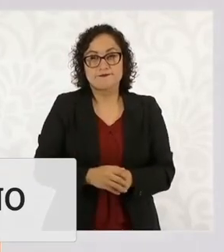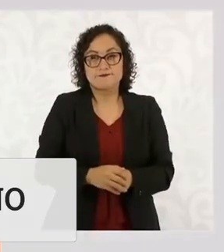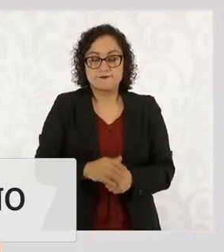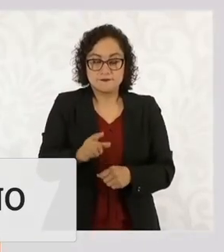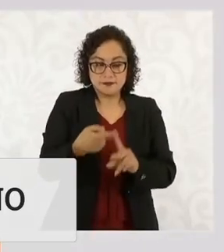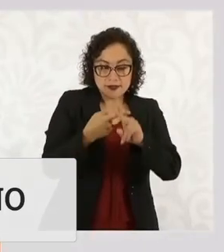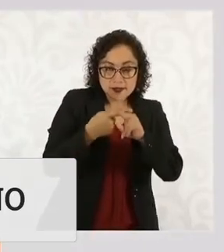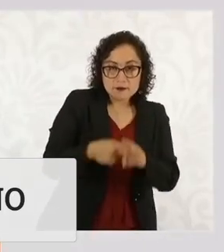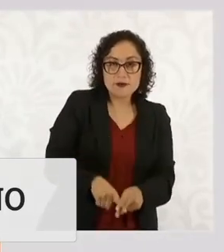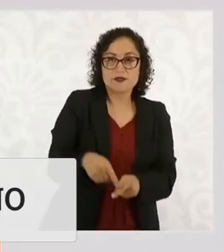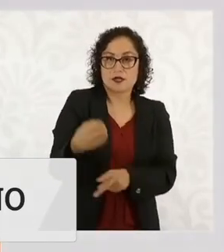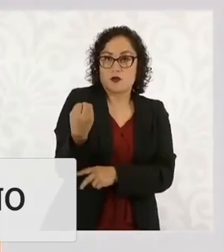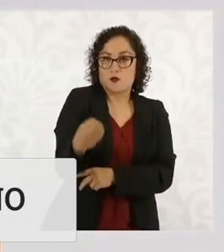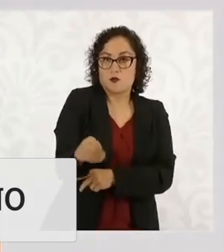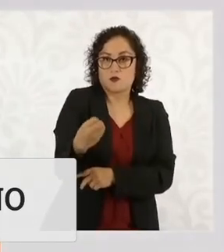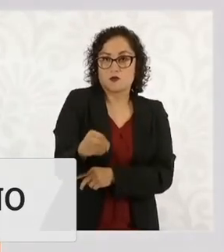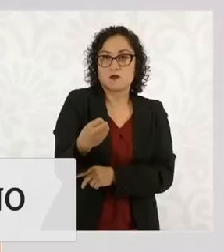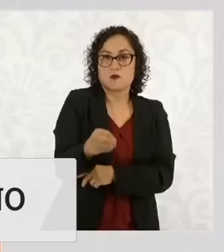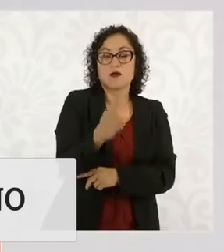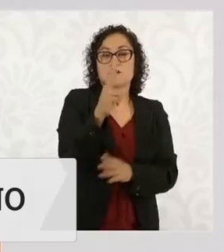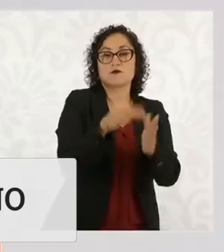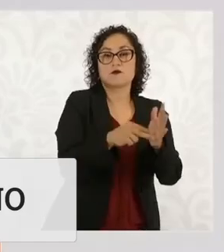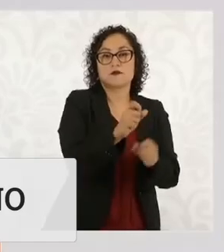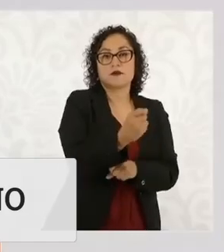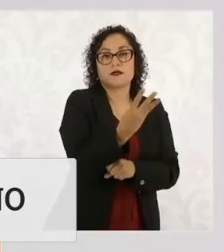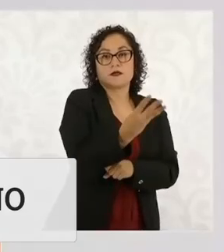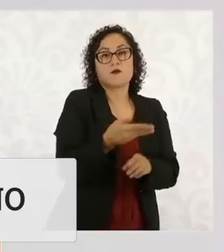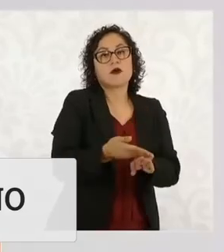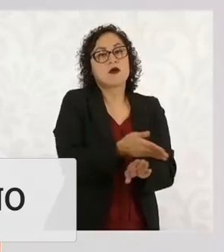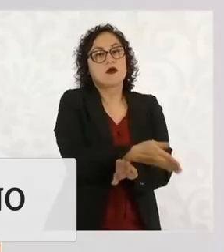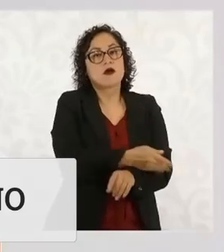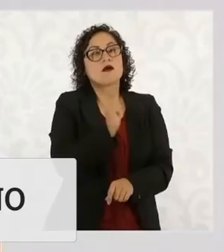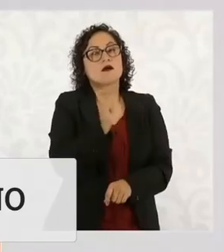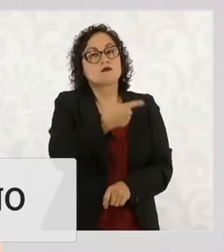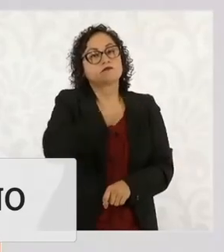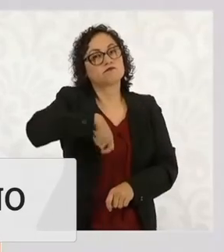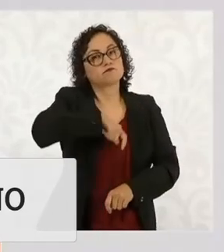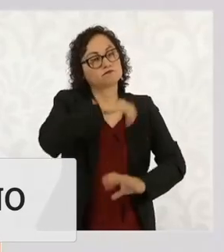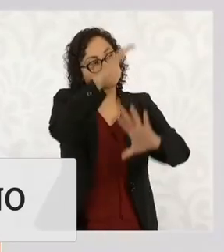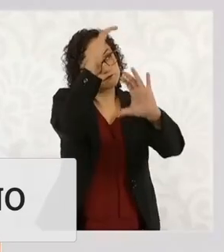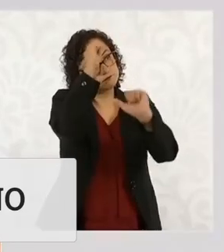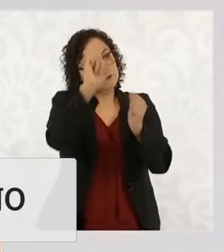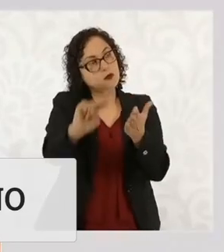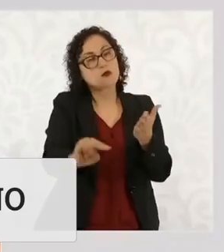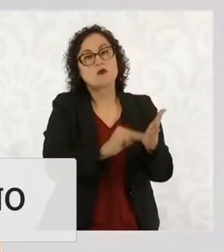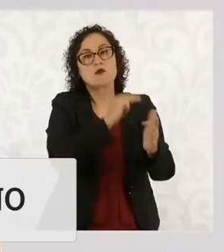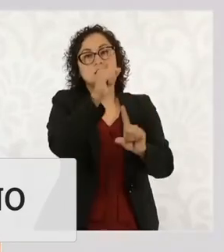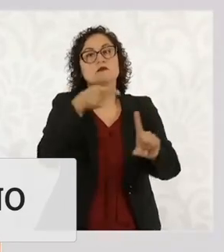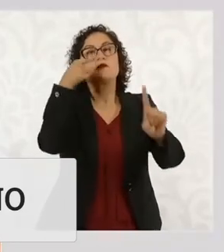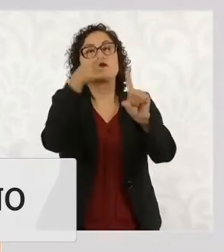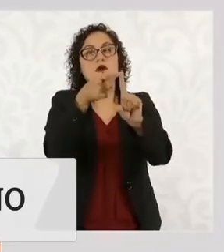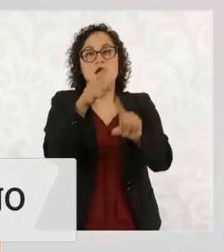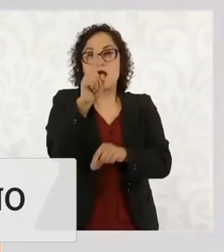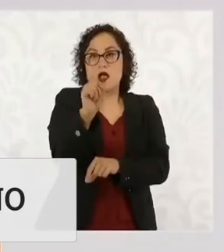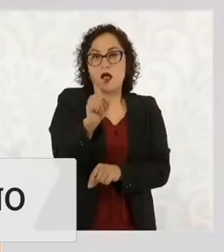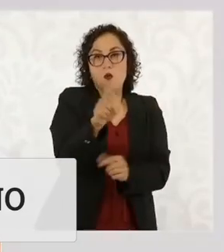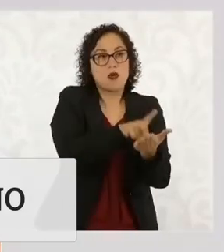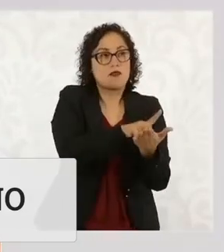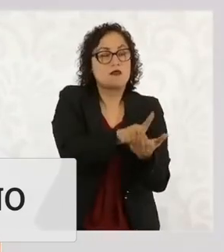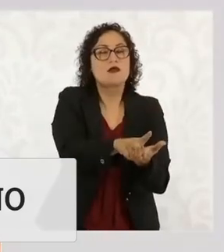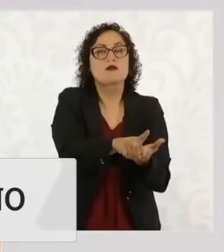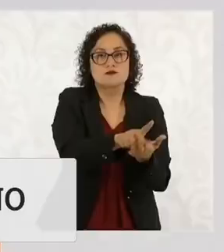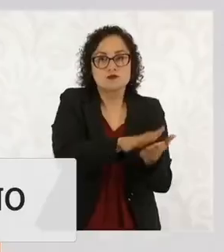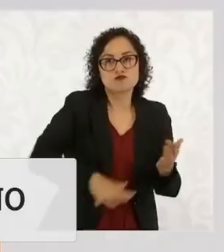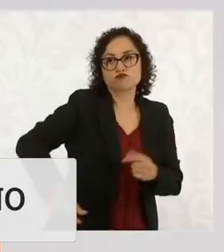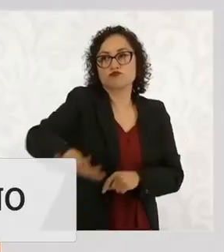primeros días de octubre de 2024, firmamos un acuerdo nacional por el derecho humano al agua y la